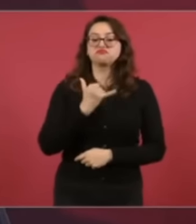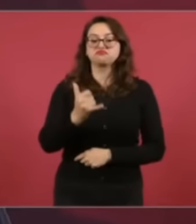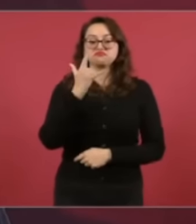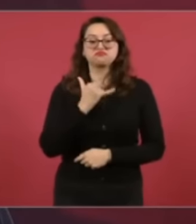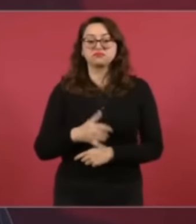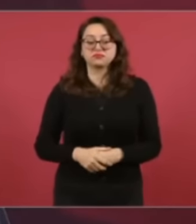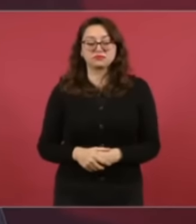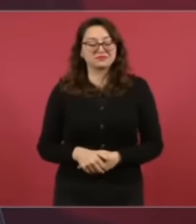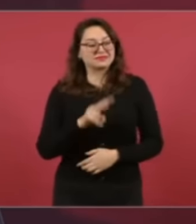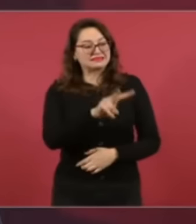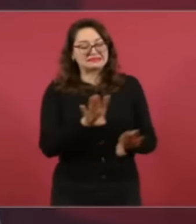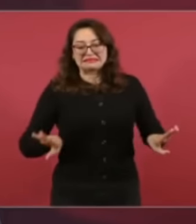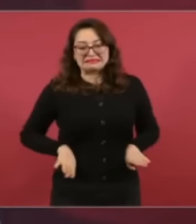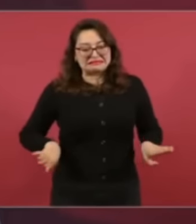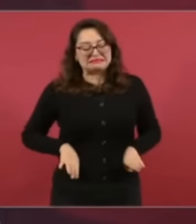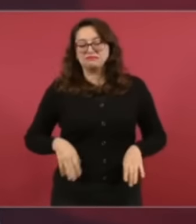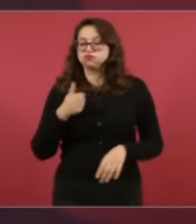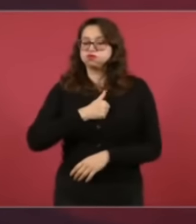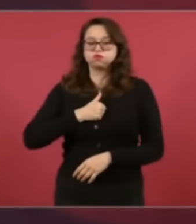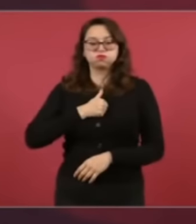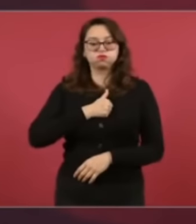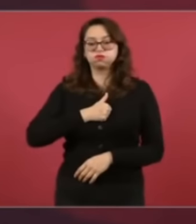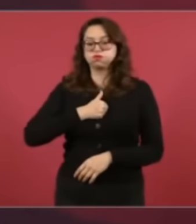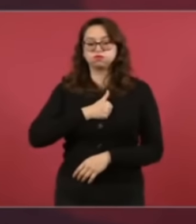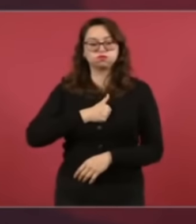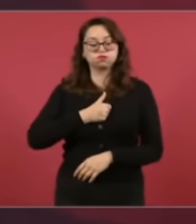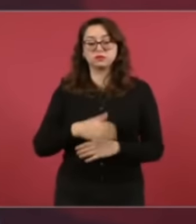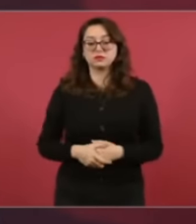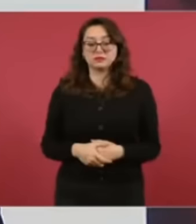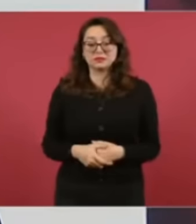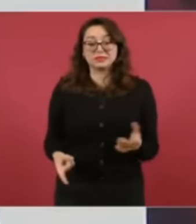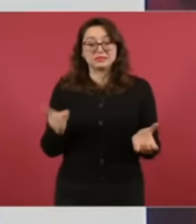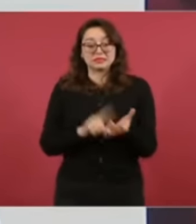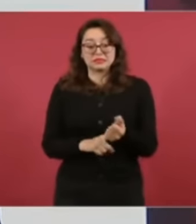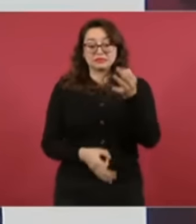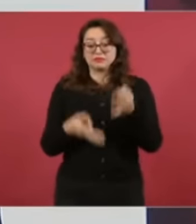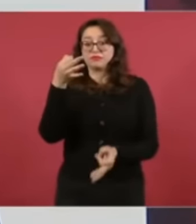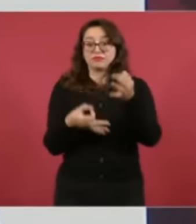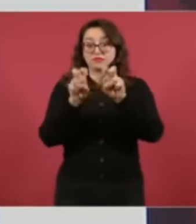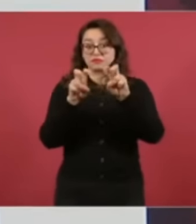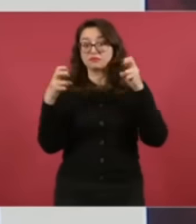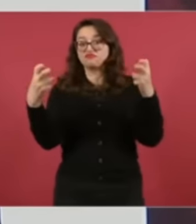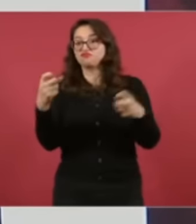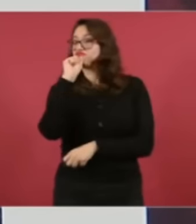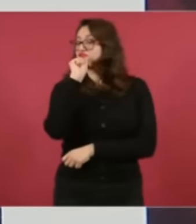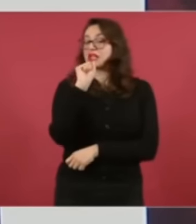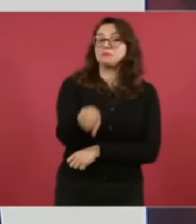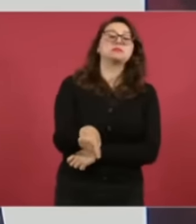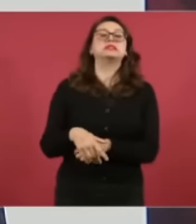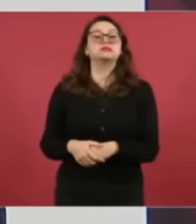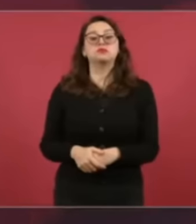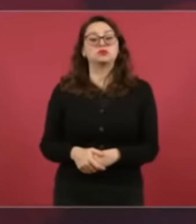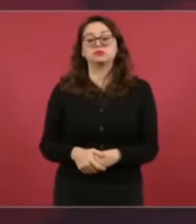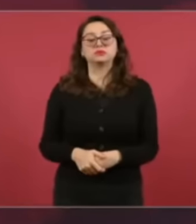Es lamentable, pues. Y es lo mismo de los jueces. Hay un juez que está al